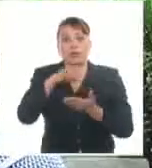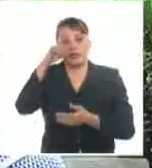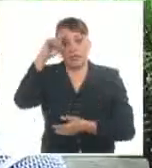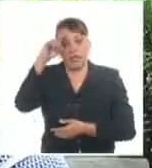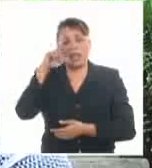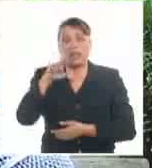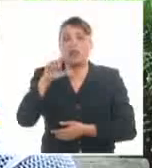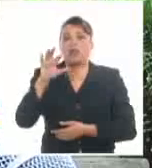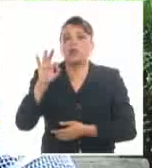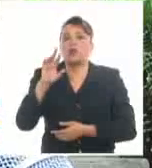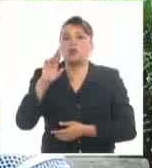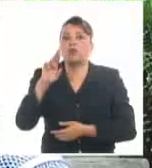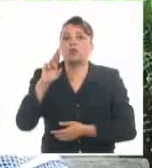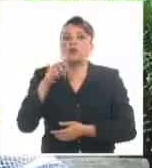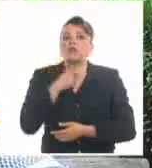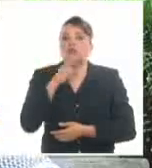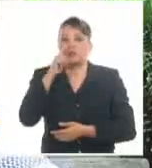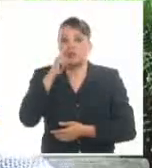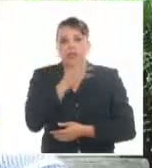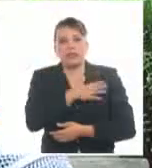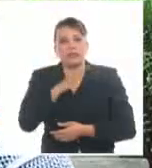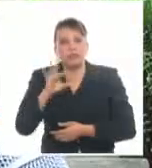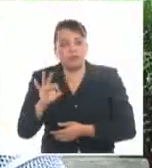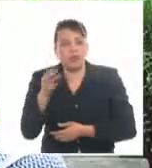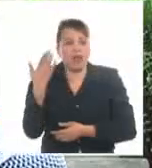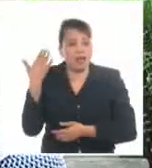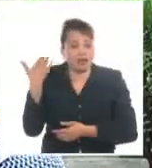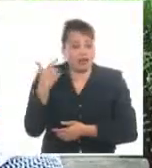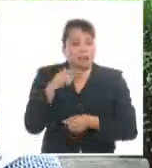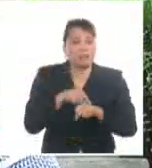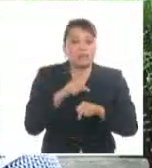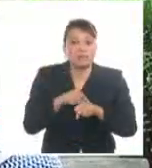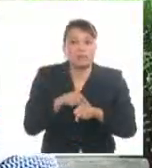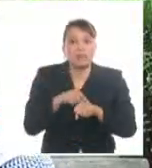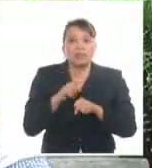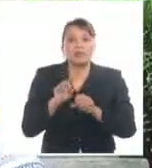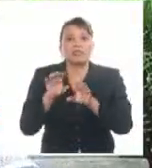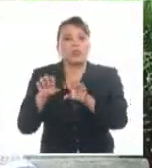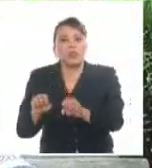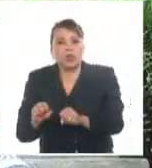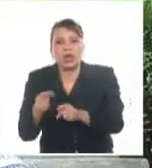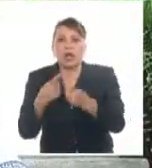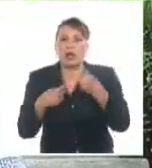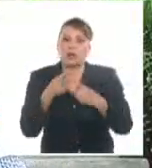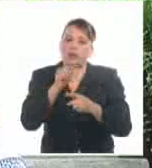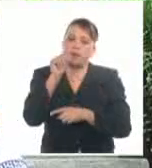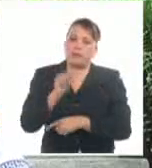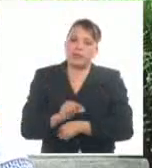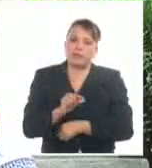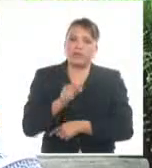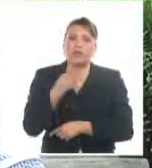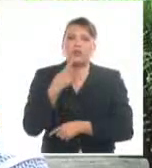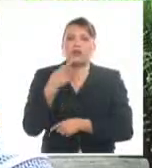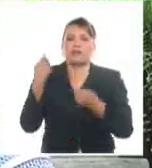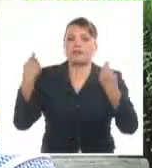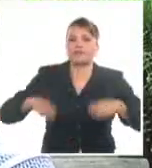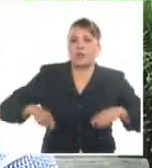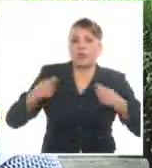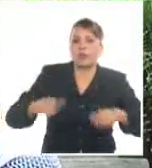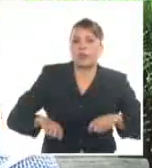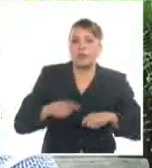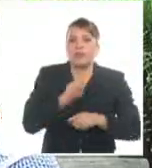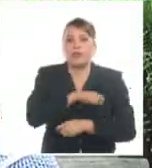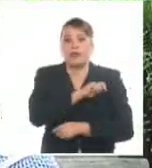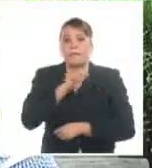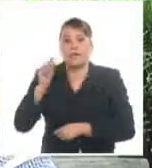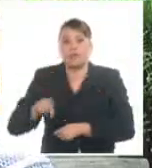dedicada a acoger a determinadas personas que huían de los